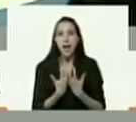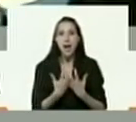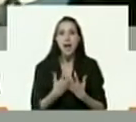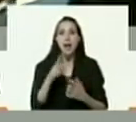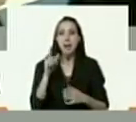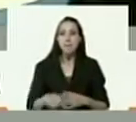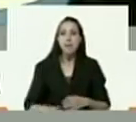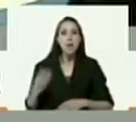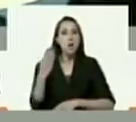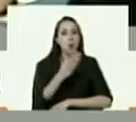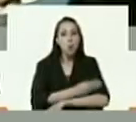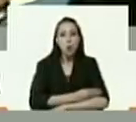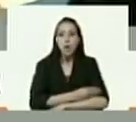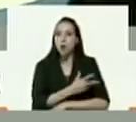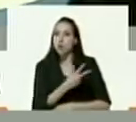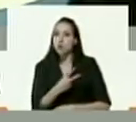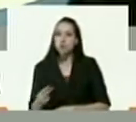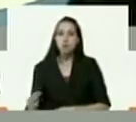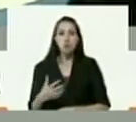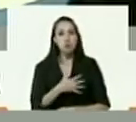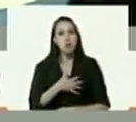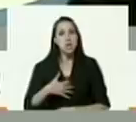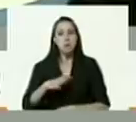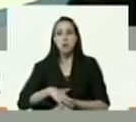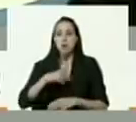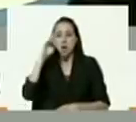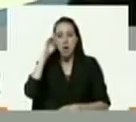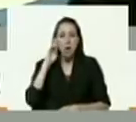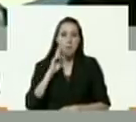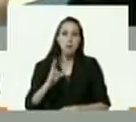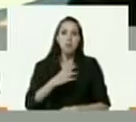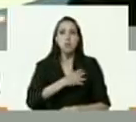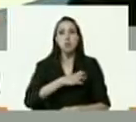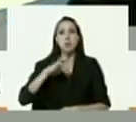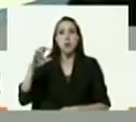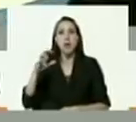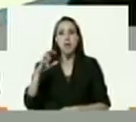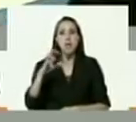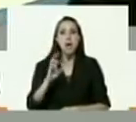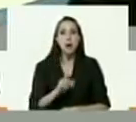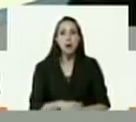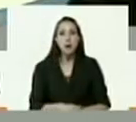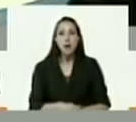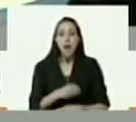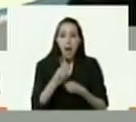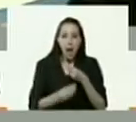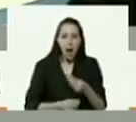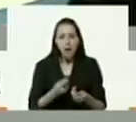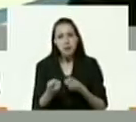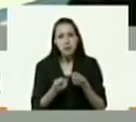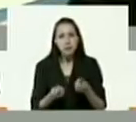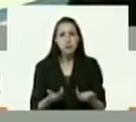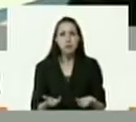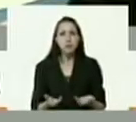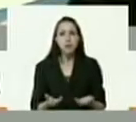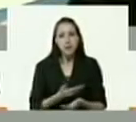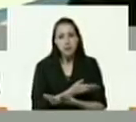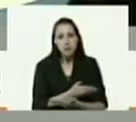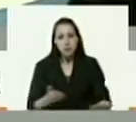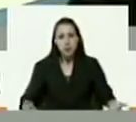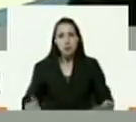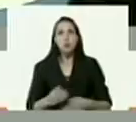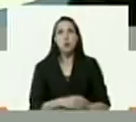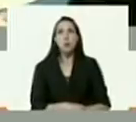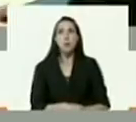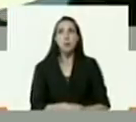bloqueo, que quieren paz, que quieren que se respete su soberanía. Hagan algo desde Naciones Unidas también, esa es la intención.